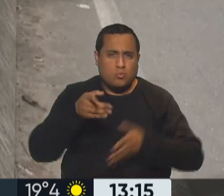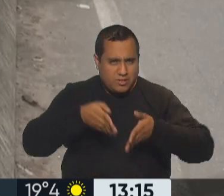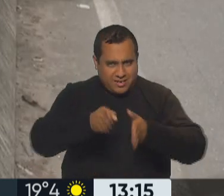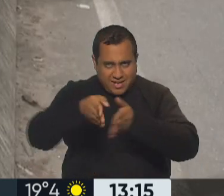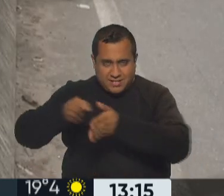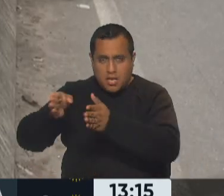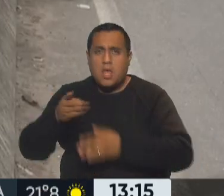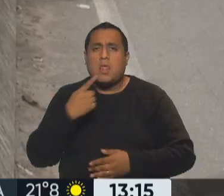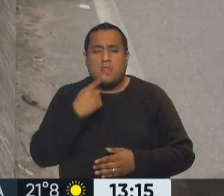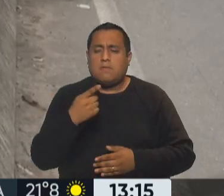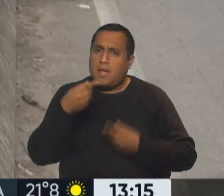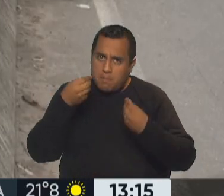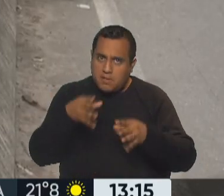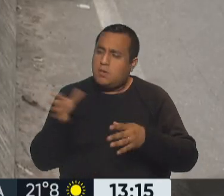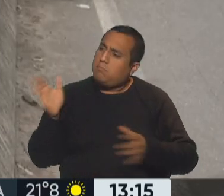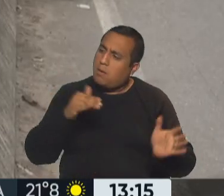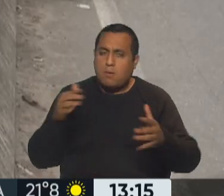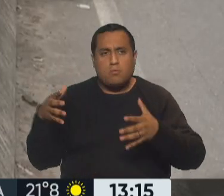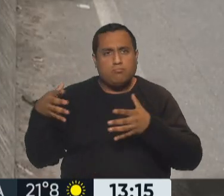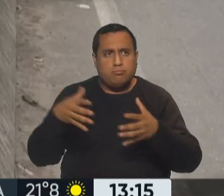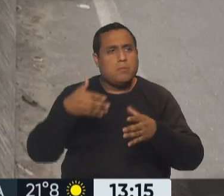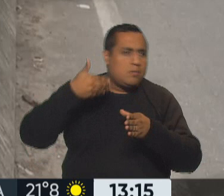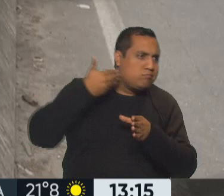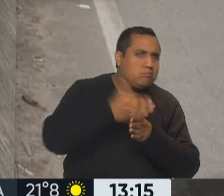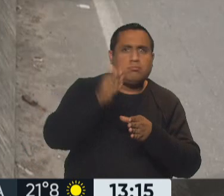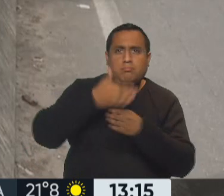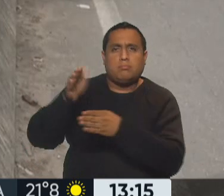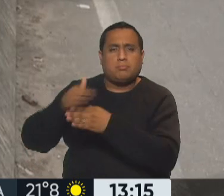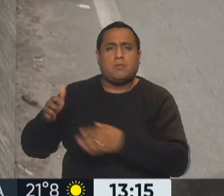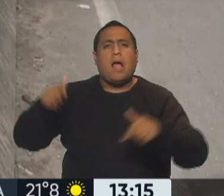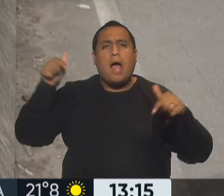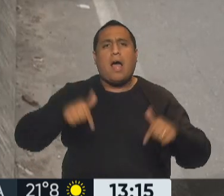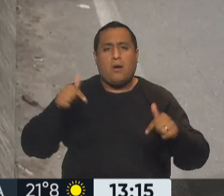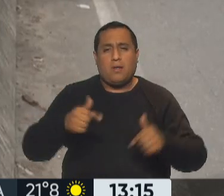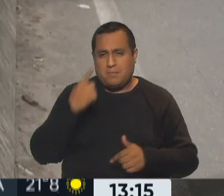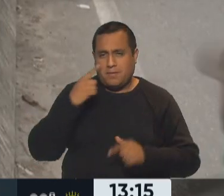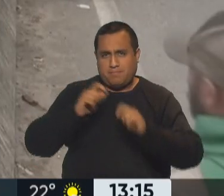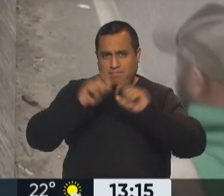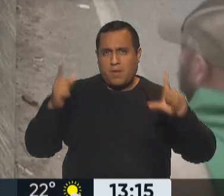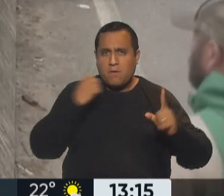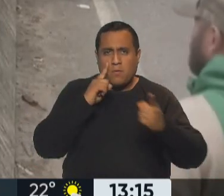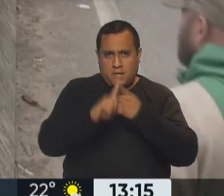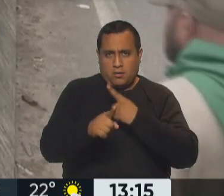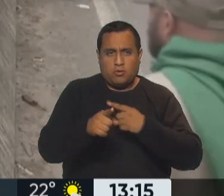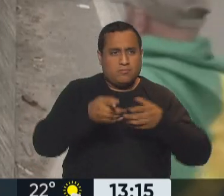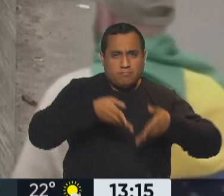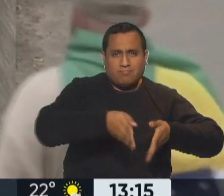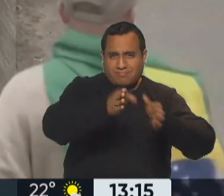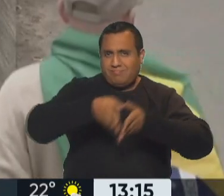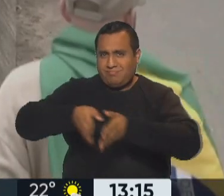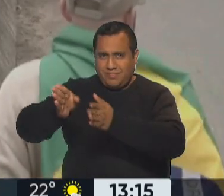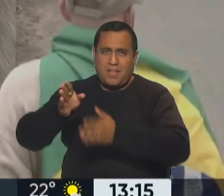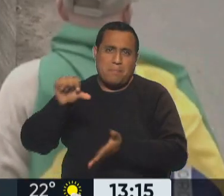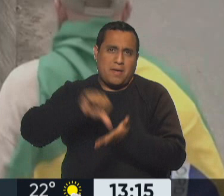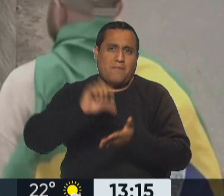inició el operativo para liberar los bloqueos. Esto está pasando ahora, es una imagen en vivo de una de las tantas carreteras de Brasil